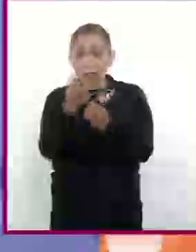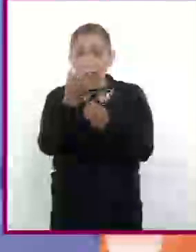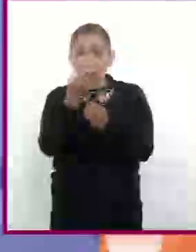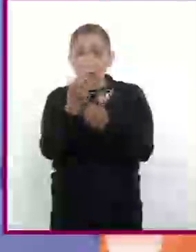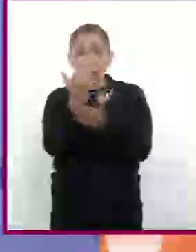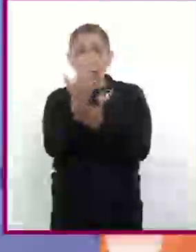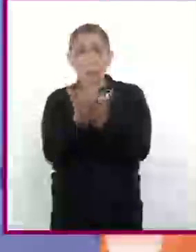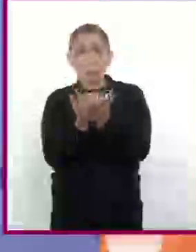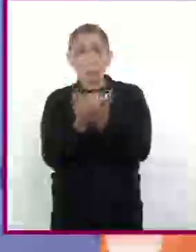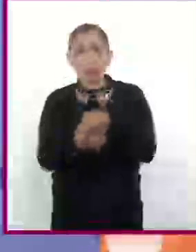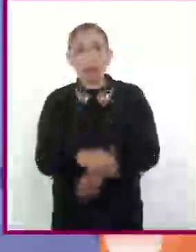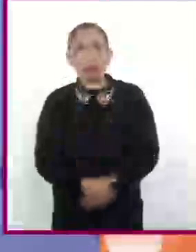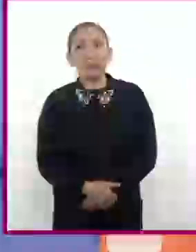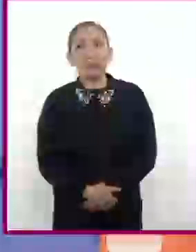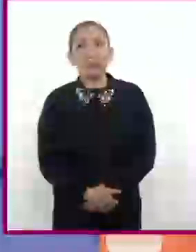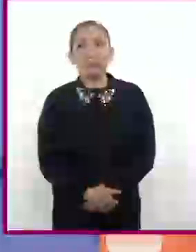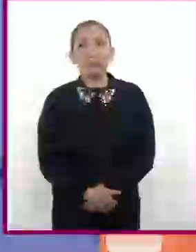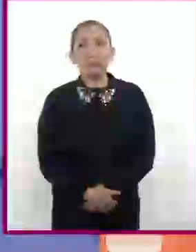es baja.